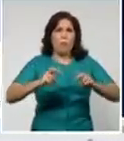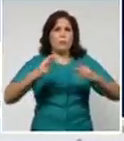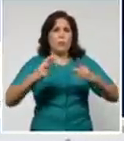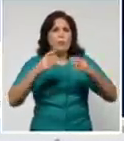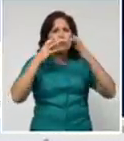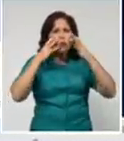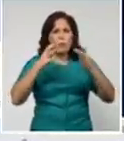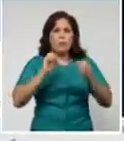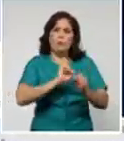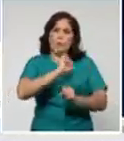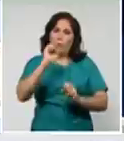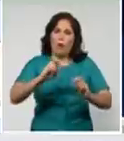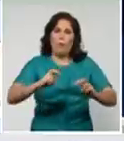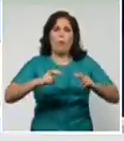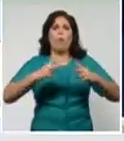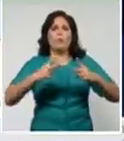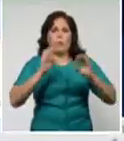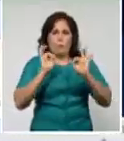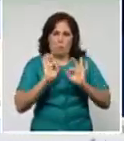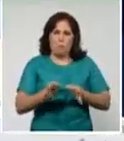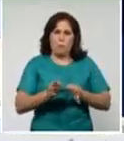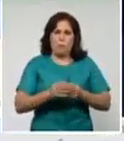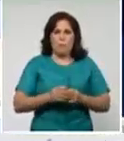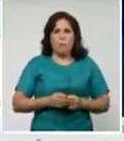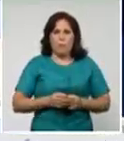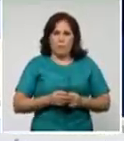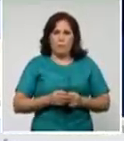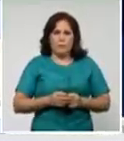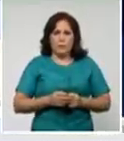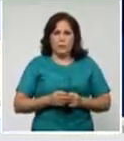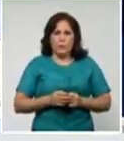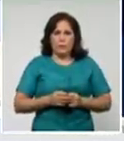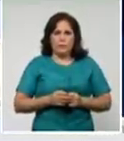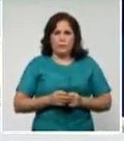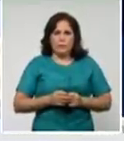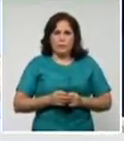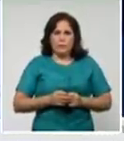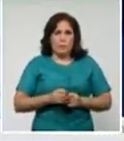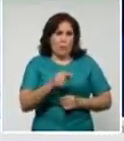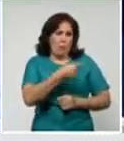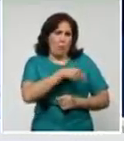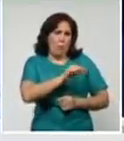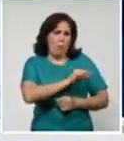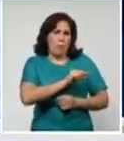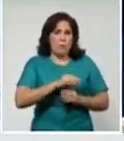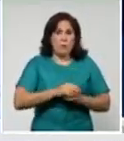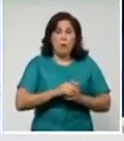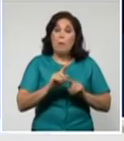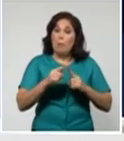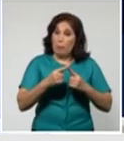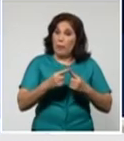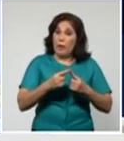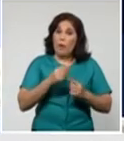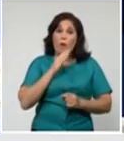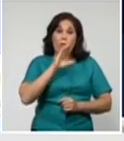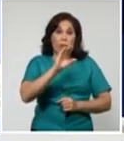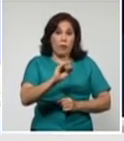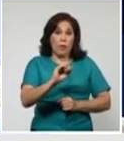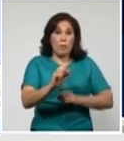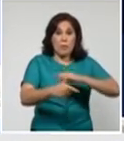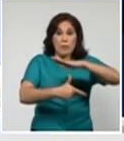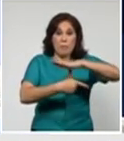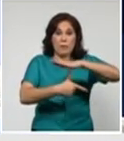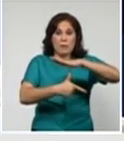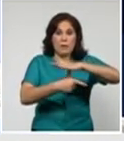indiscutiblemente, lo vamos a volver a tener en una fecha próxima. Pero como dijo el vicepresidente